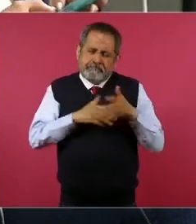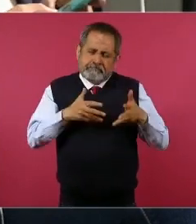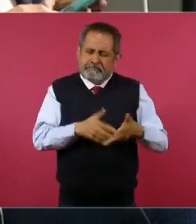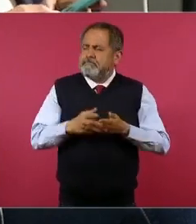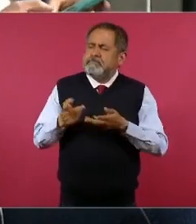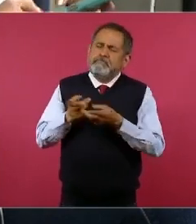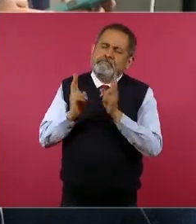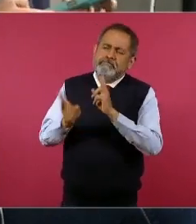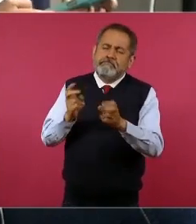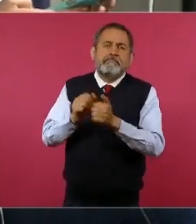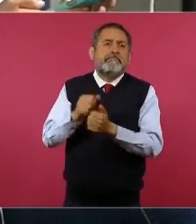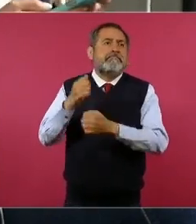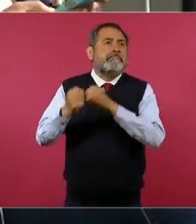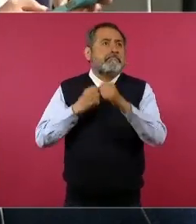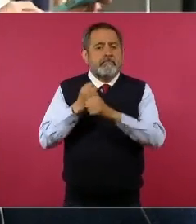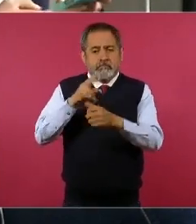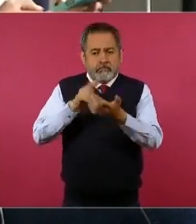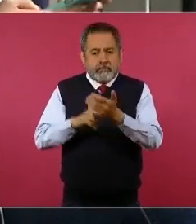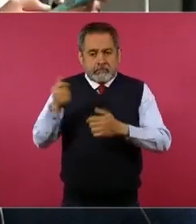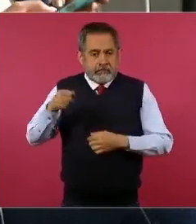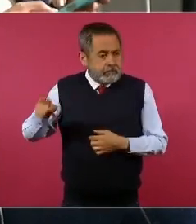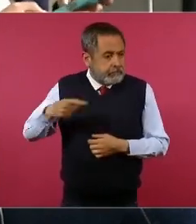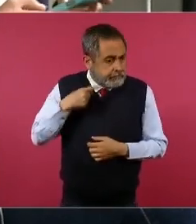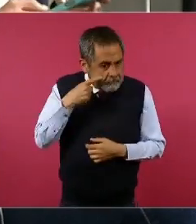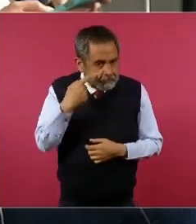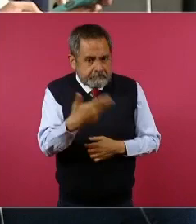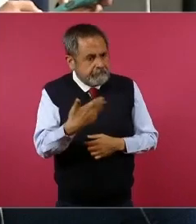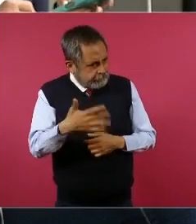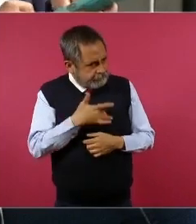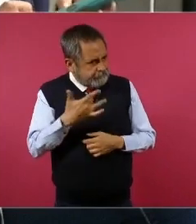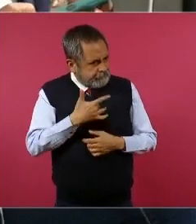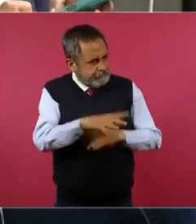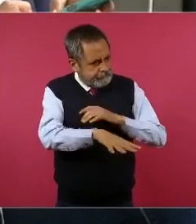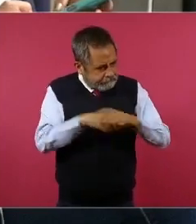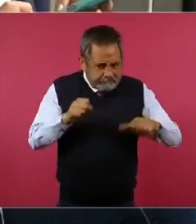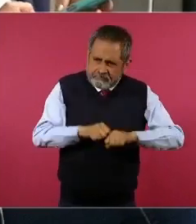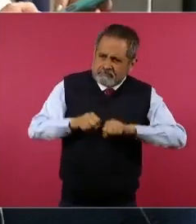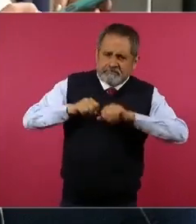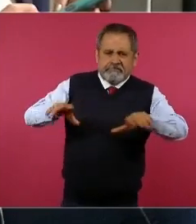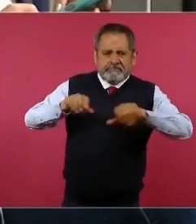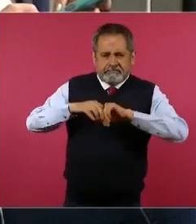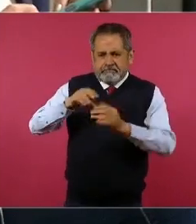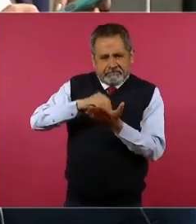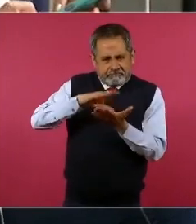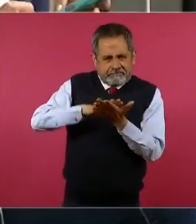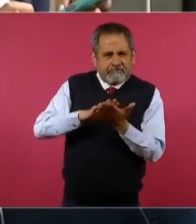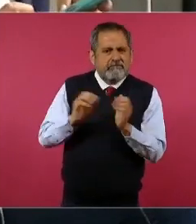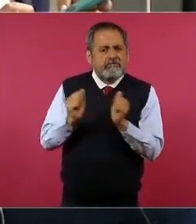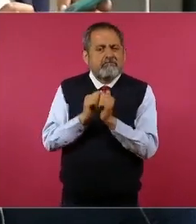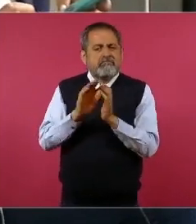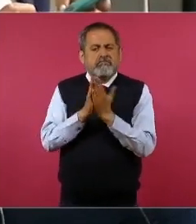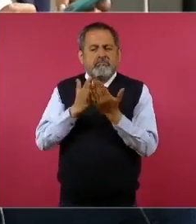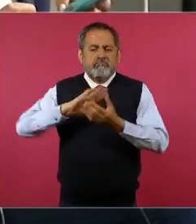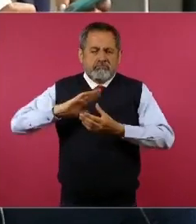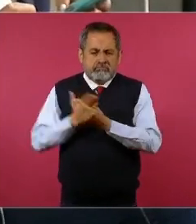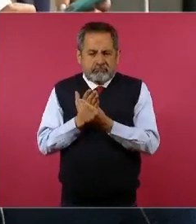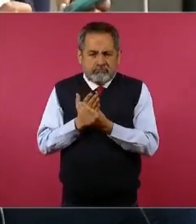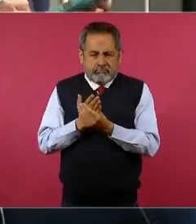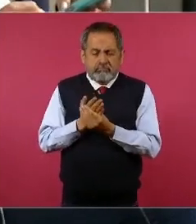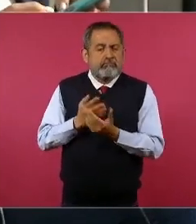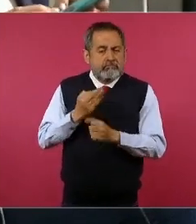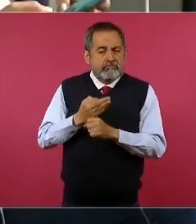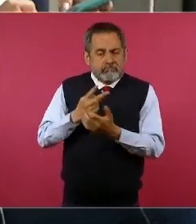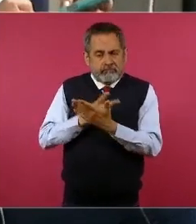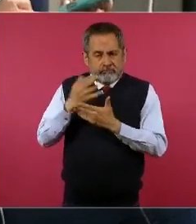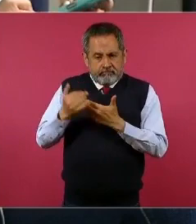en torno al año 2006. A ella le pareció que se debería de conservar el registro documental en forma de libro, mismo que ya es un proyecto